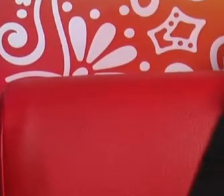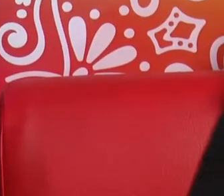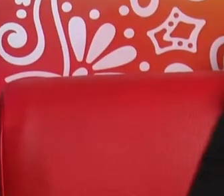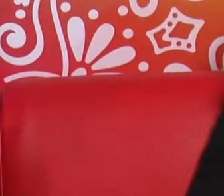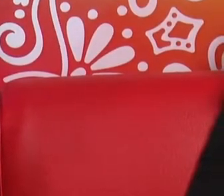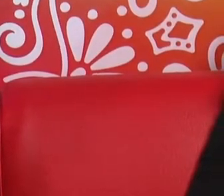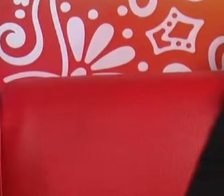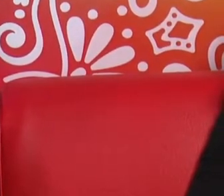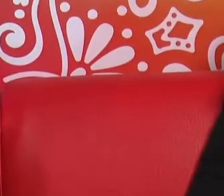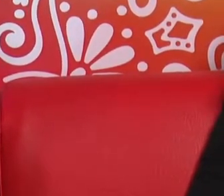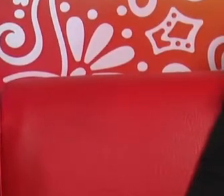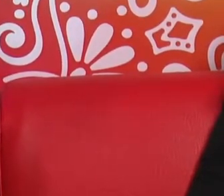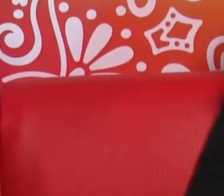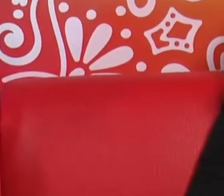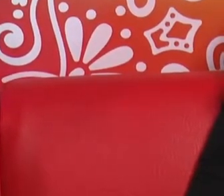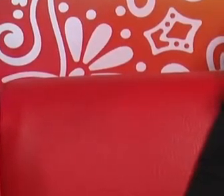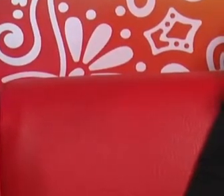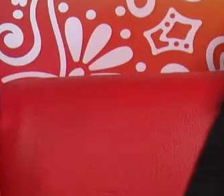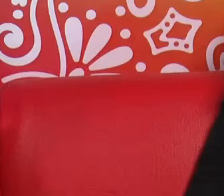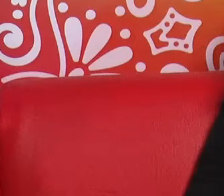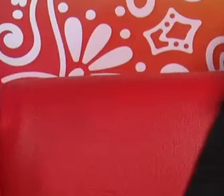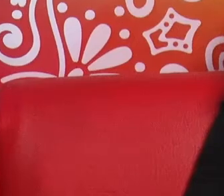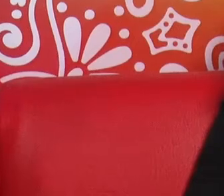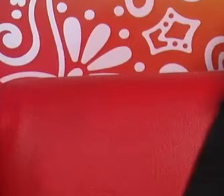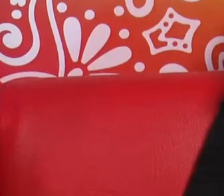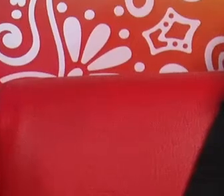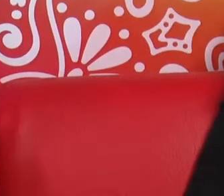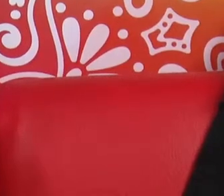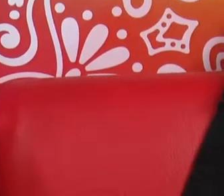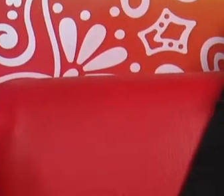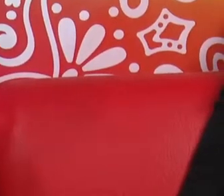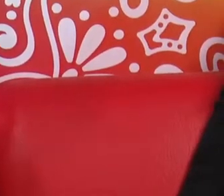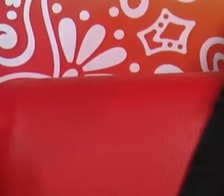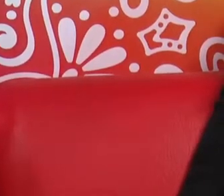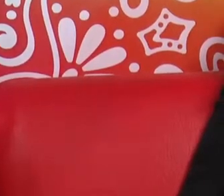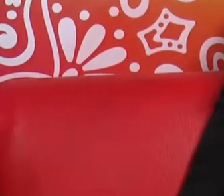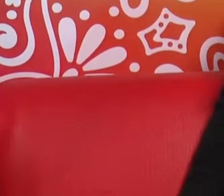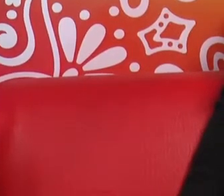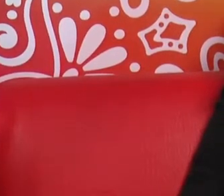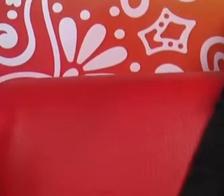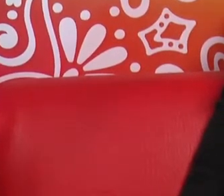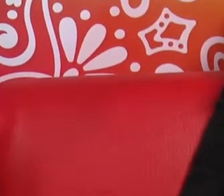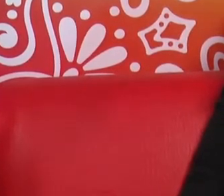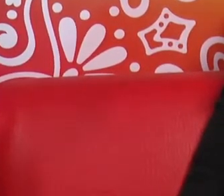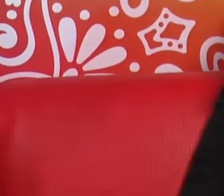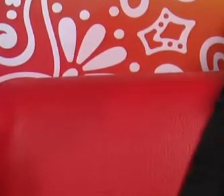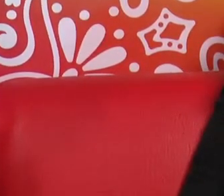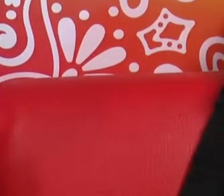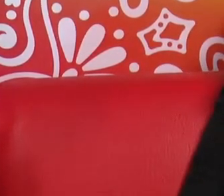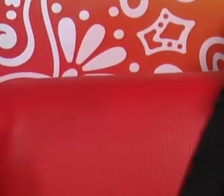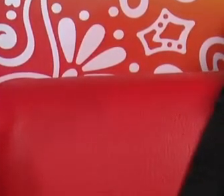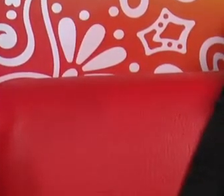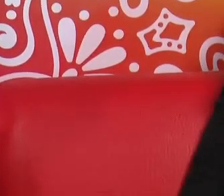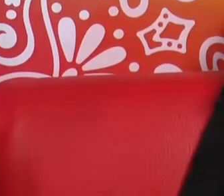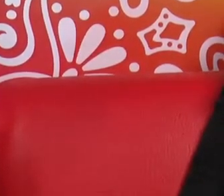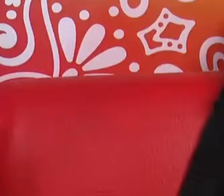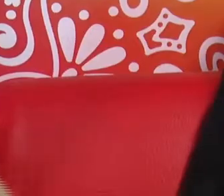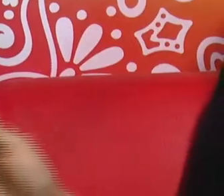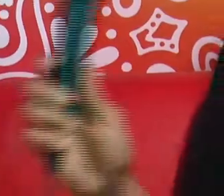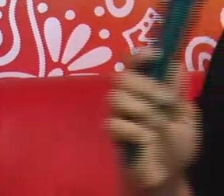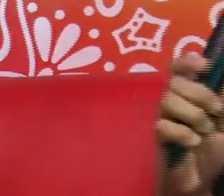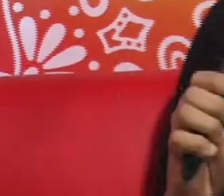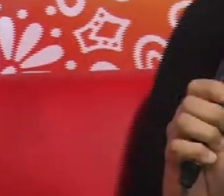ofrecer un buen servicio. Acá hay buenas instituciones educativas que crean buenos profesionales y es importante ayudarlos para que salgan